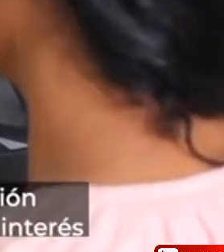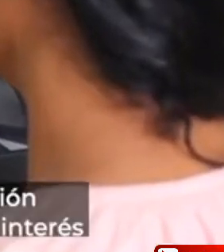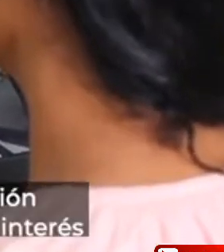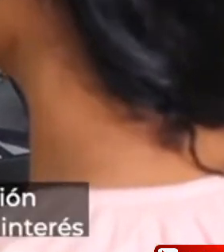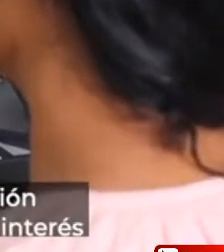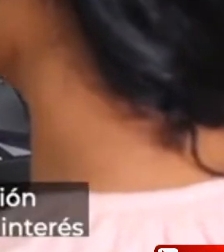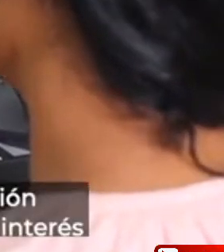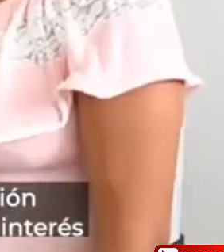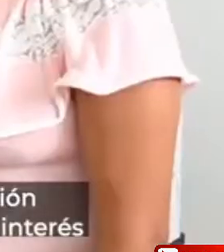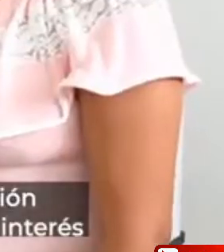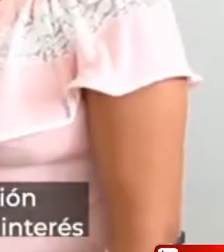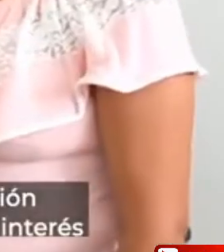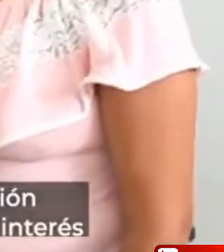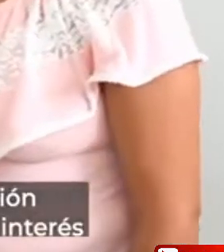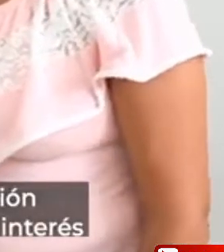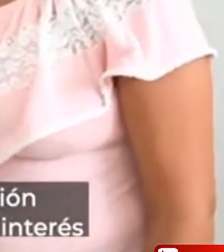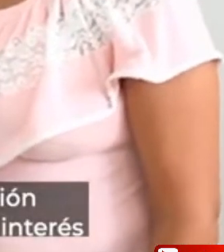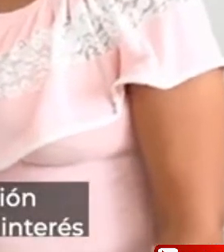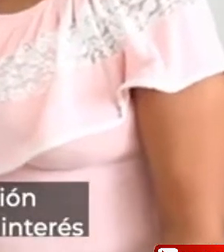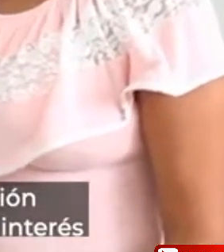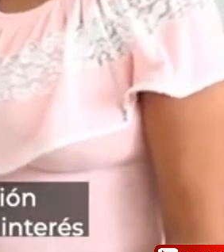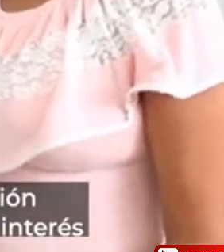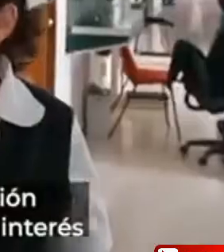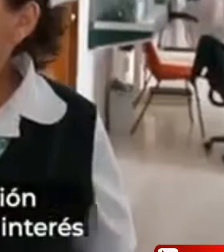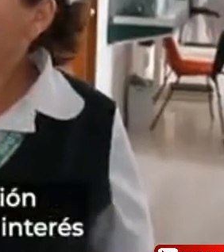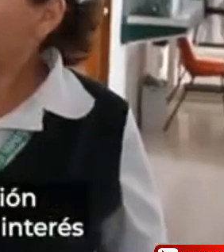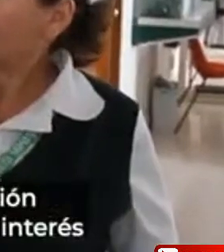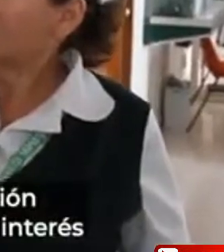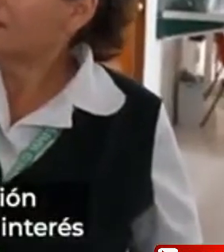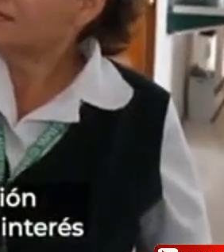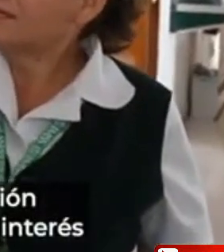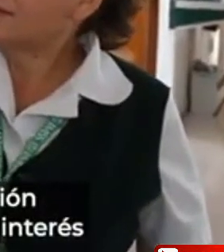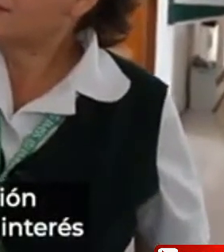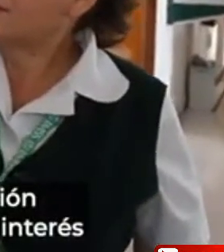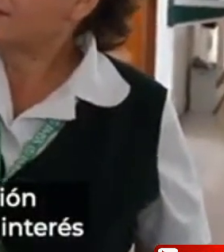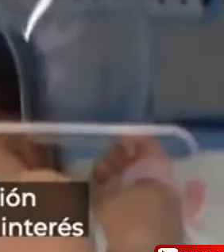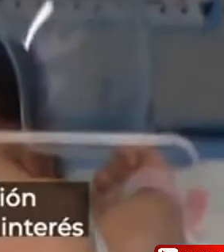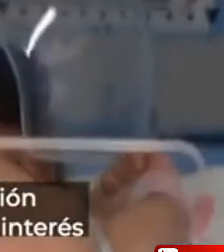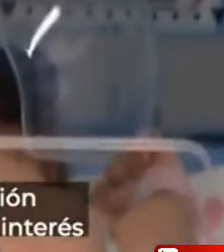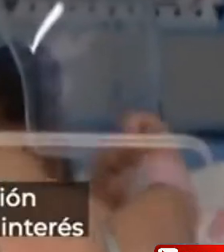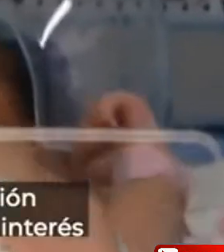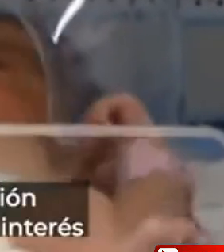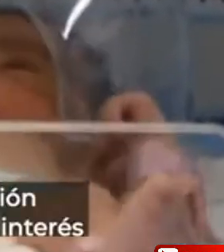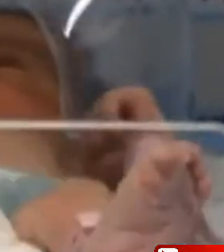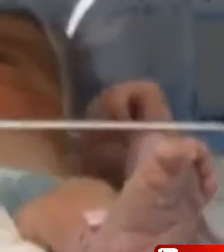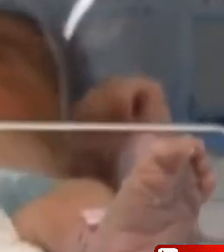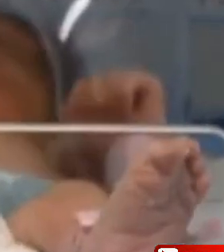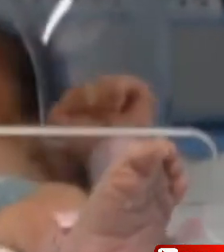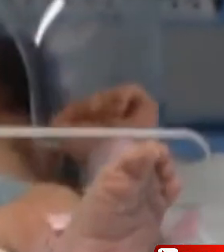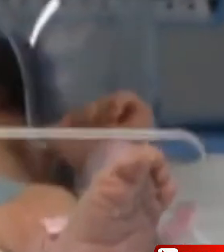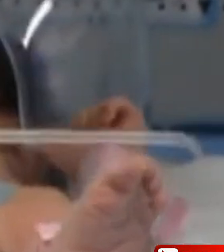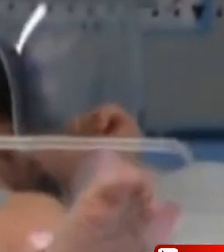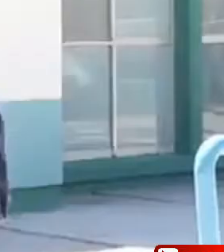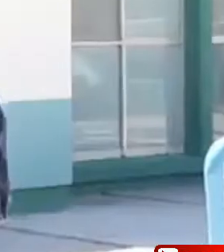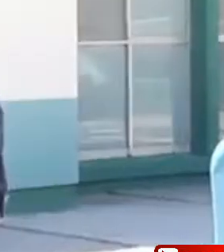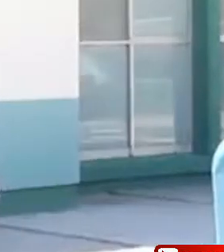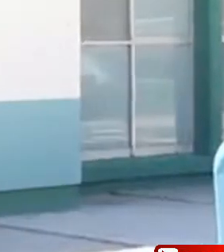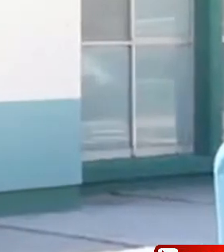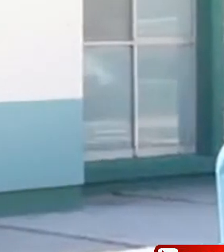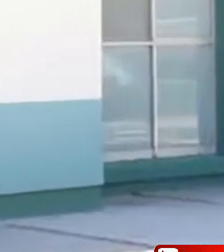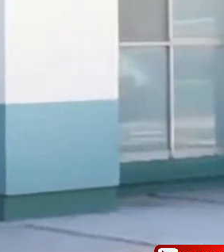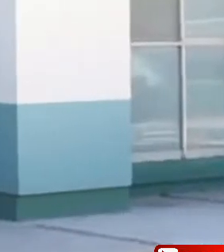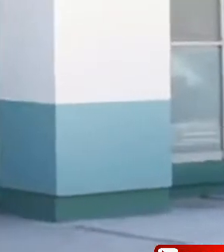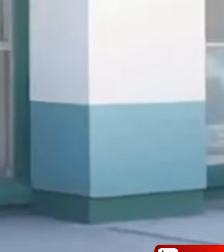que incorpora la atención médica a la acción comunitaria, los saberes, la participación y el interés de la localidad a la